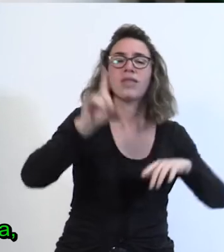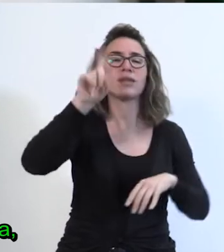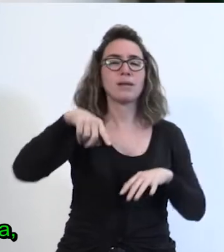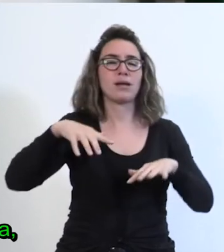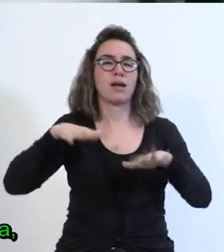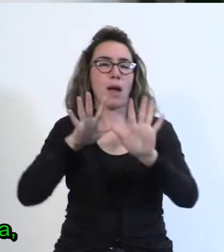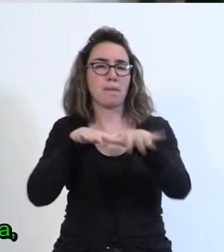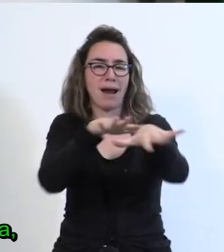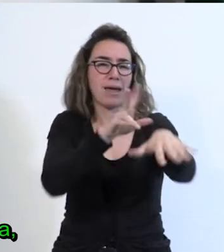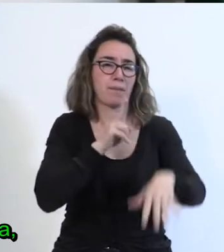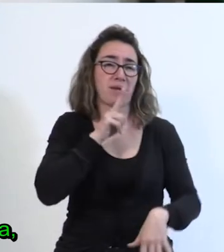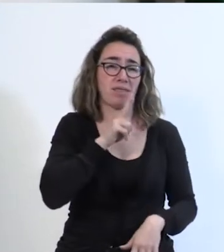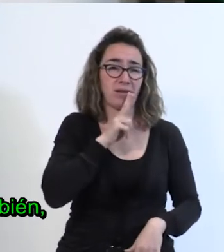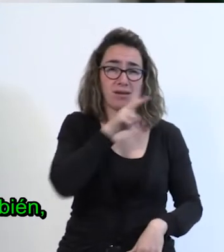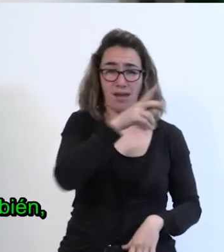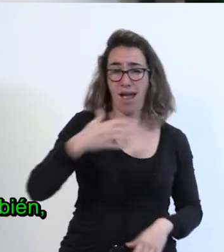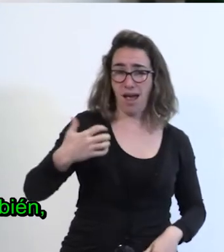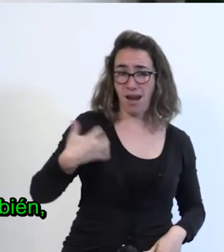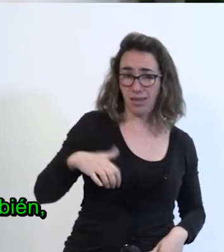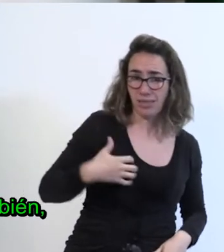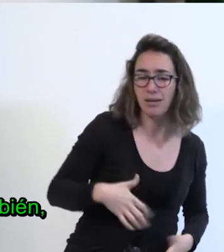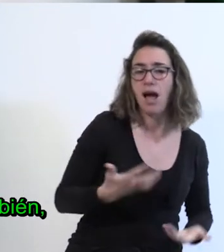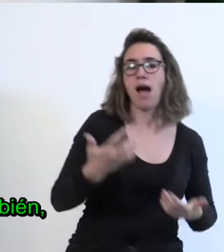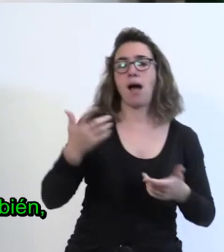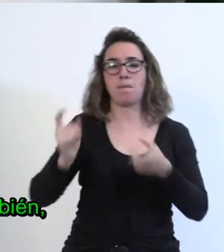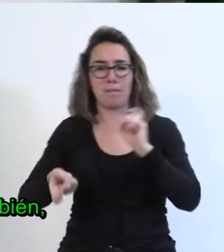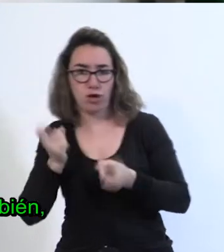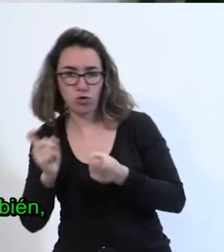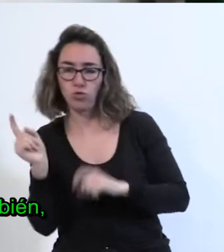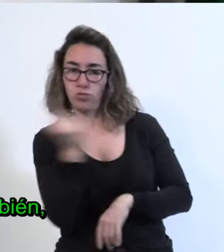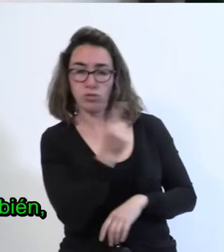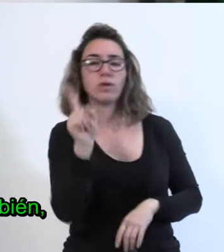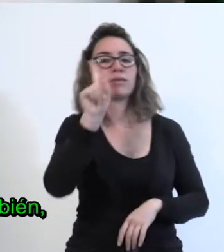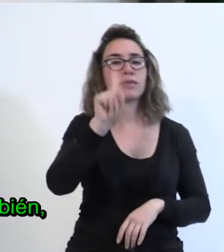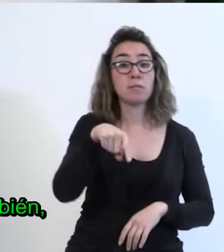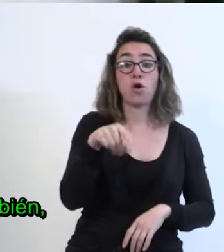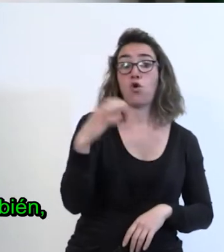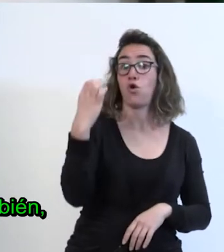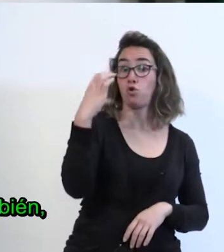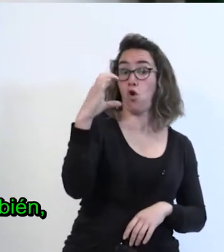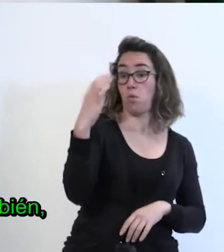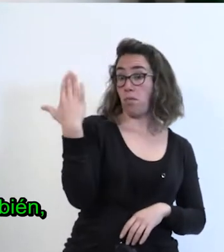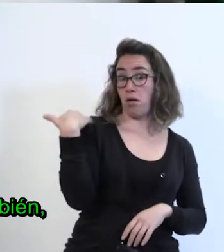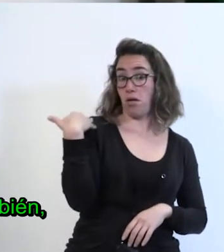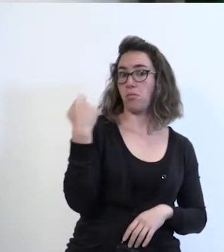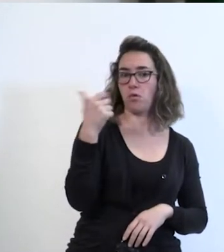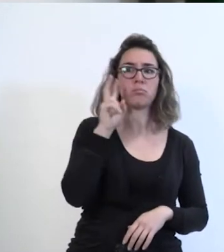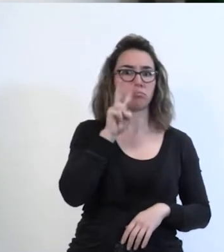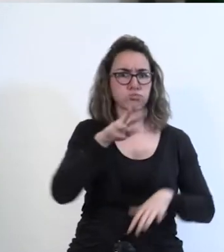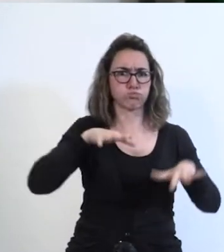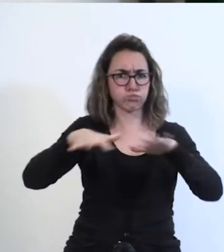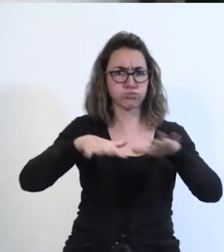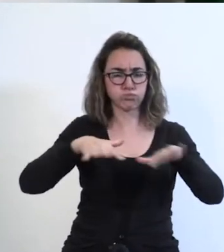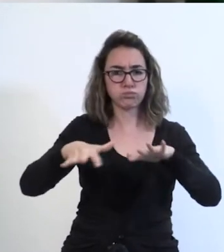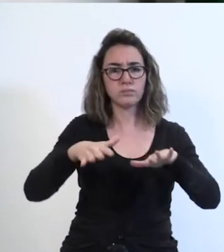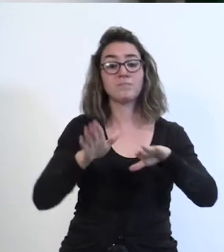las mareas verdes en Argentina, en México y en nuestros países también, en Colombia recientemente. Y